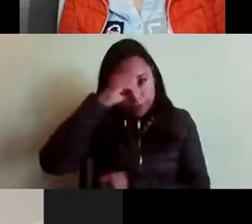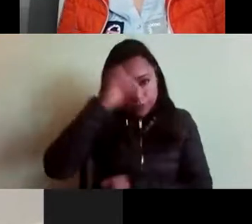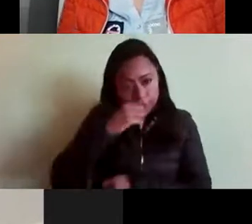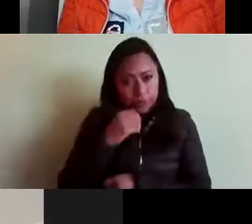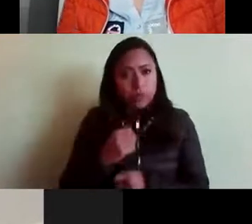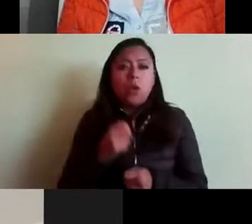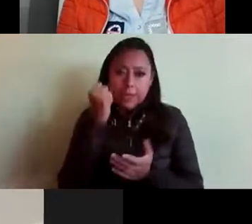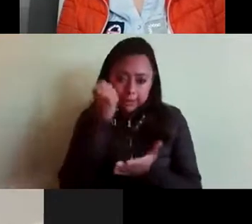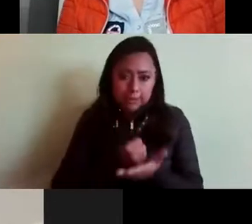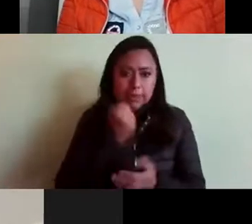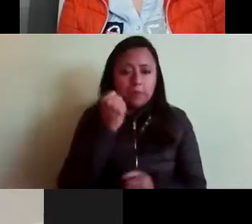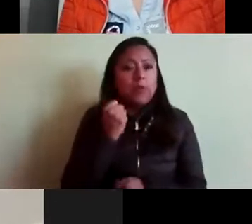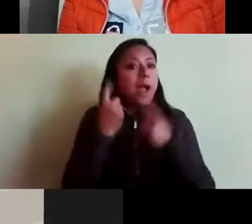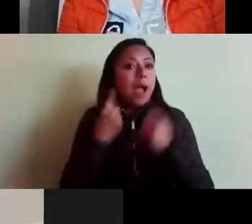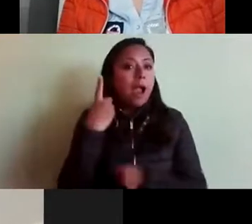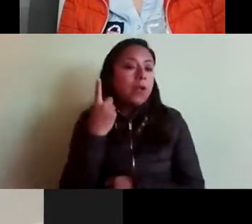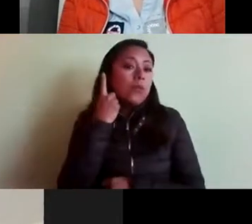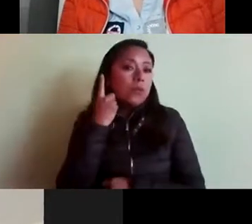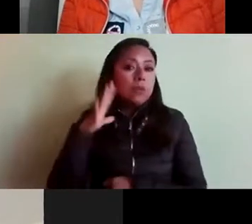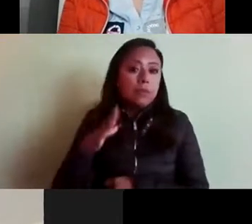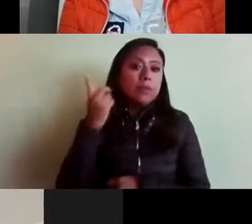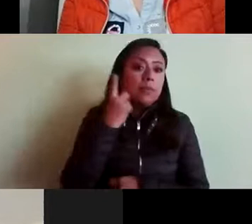¿Alguna diputada o diputado desea hacer uso de la palabra?